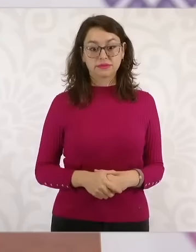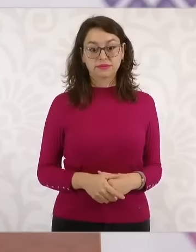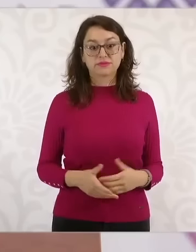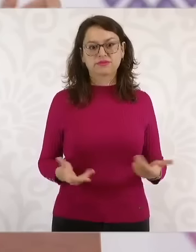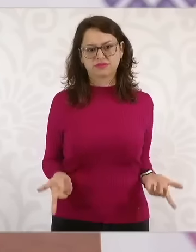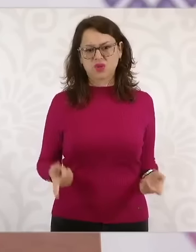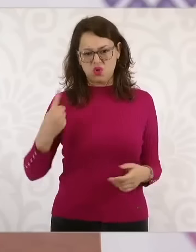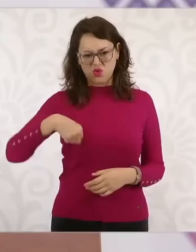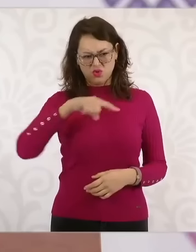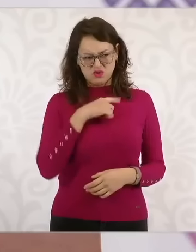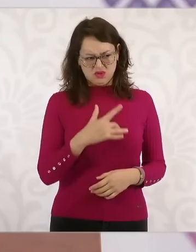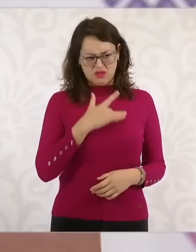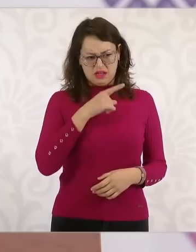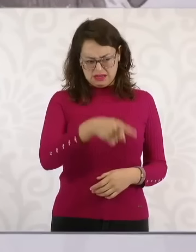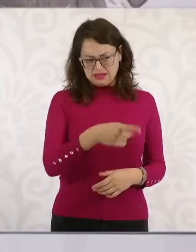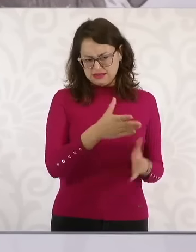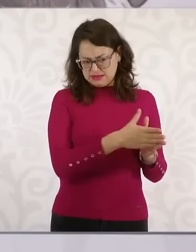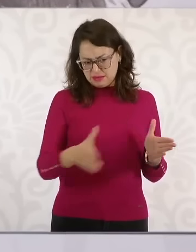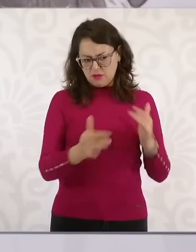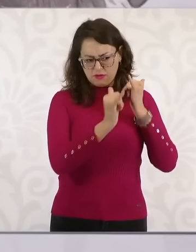a Salinas de Gortari?